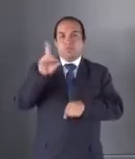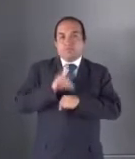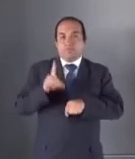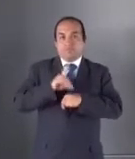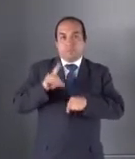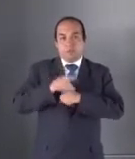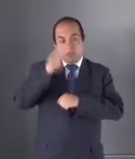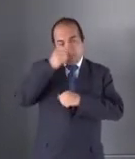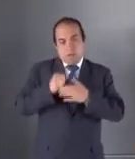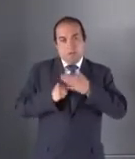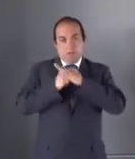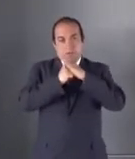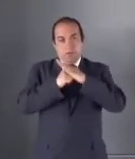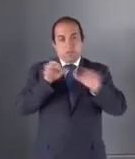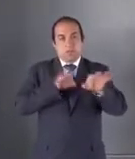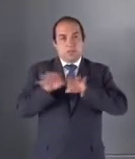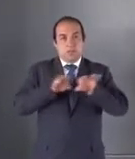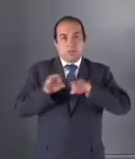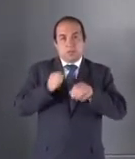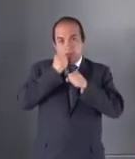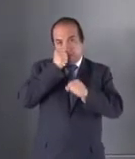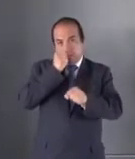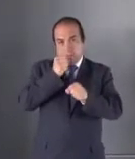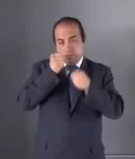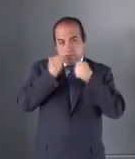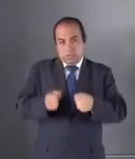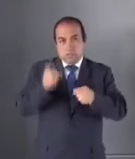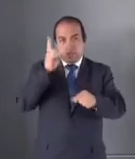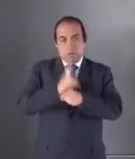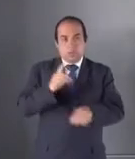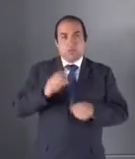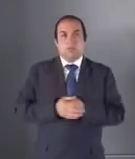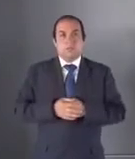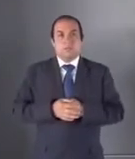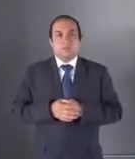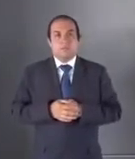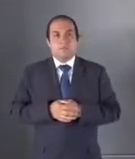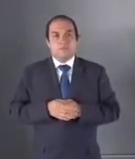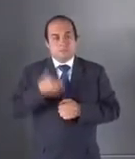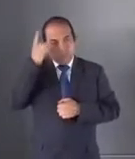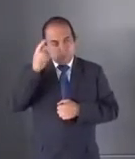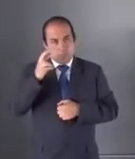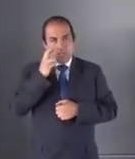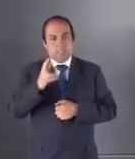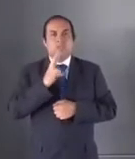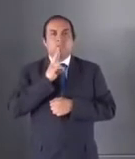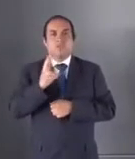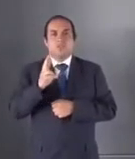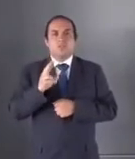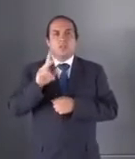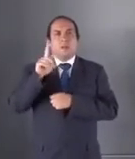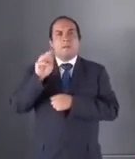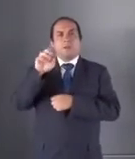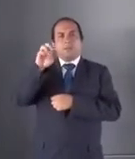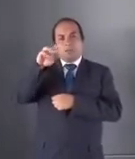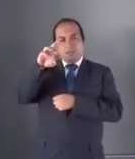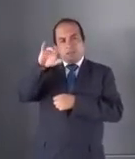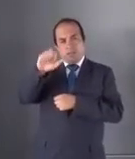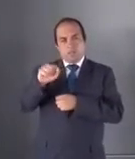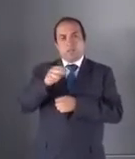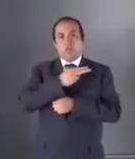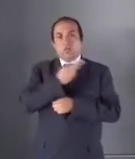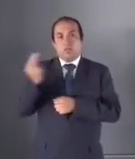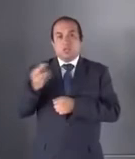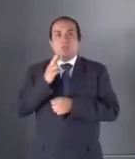a fortalecer el trabajo de seguridad para una ciudad segura. Doctora, en estas respuestas parlamentarias también le respondió usted a